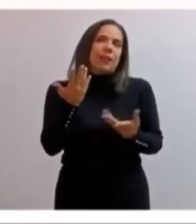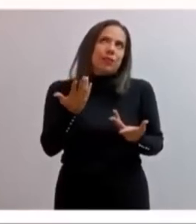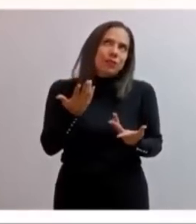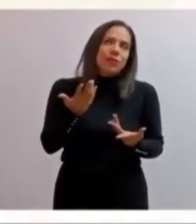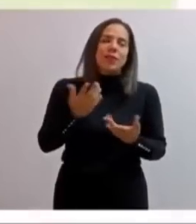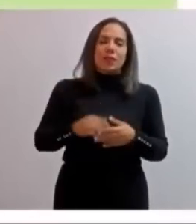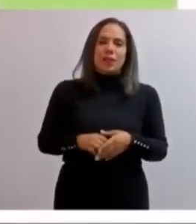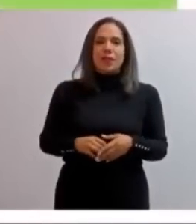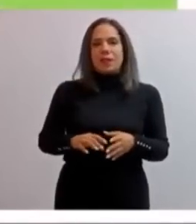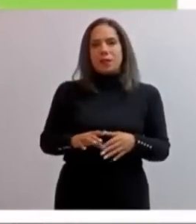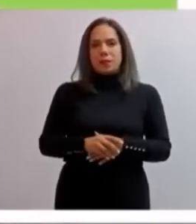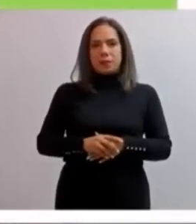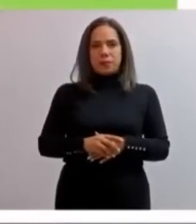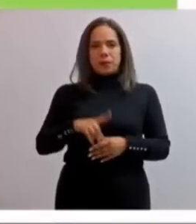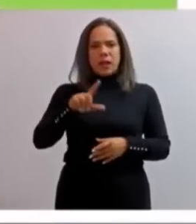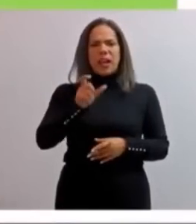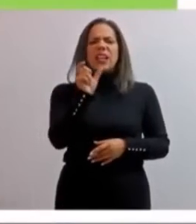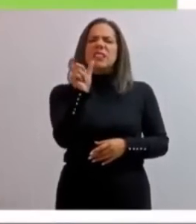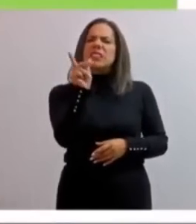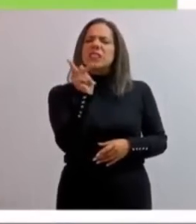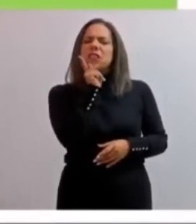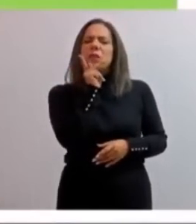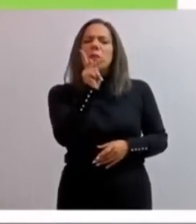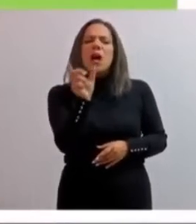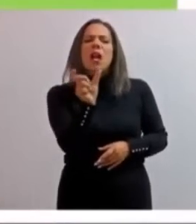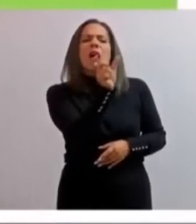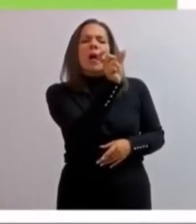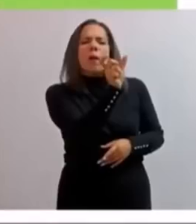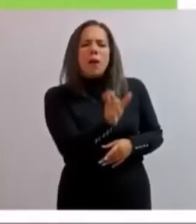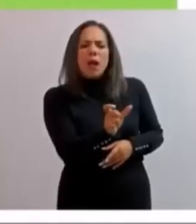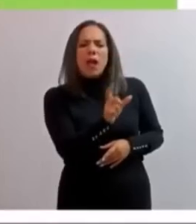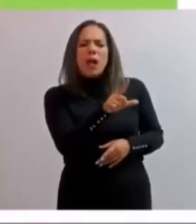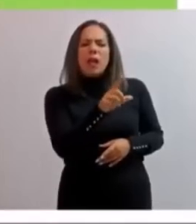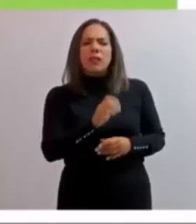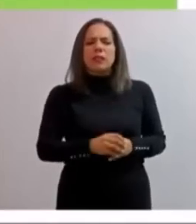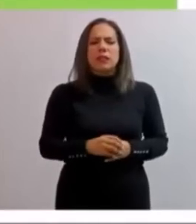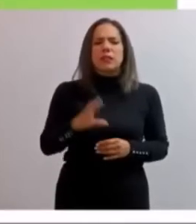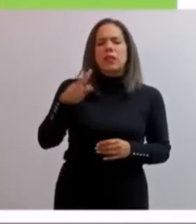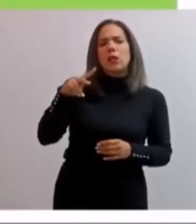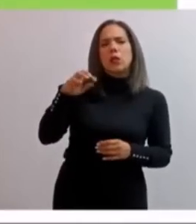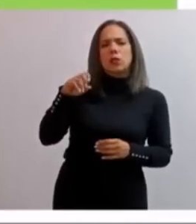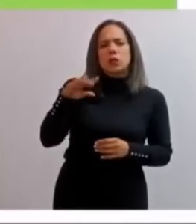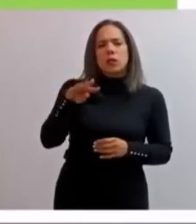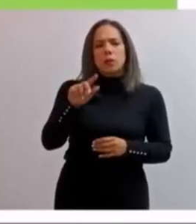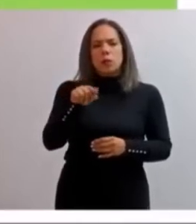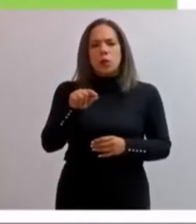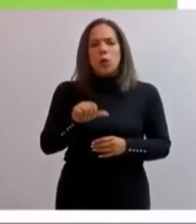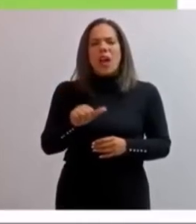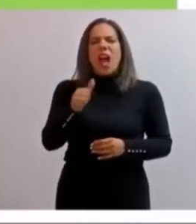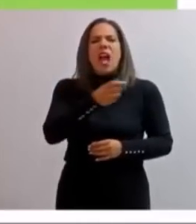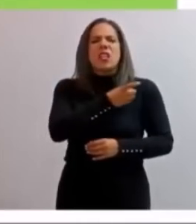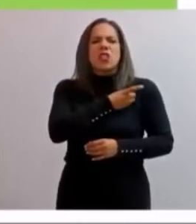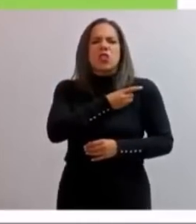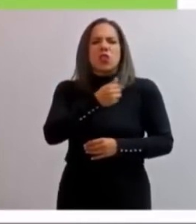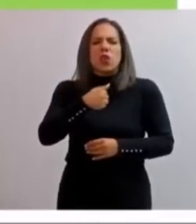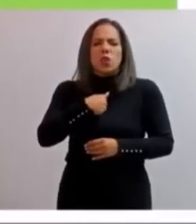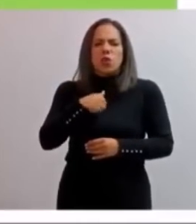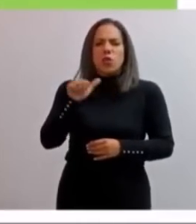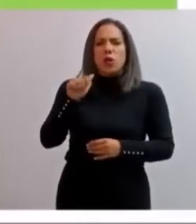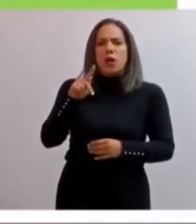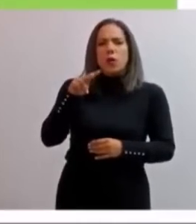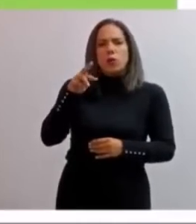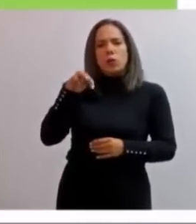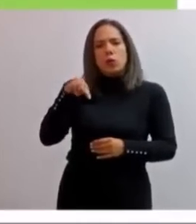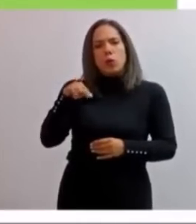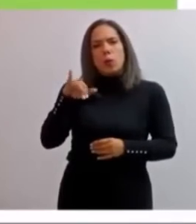concepto de autonomía profesional que el plan de estudios establece, voy a permitirme leer lo que dice